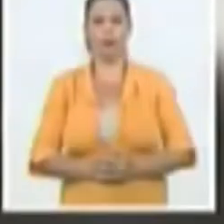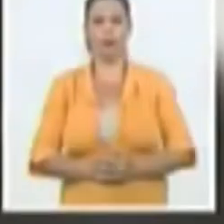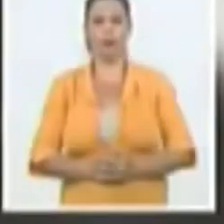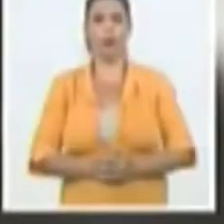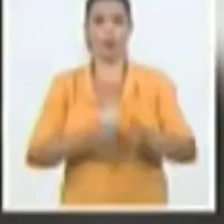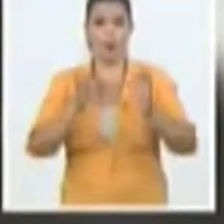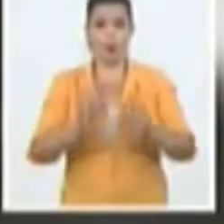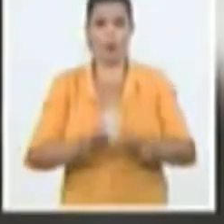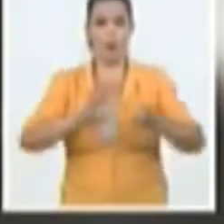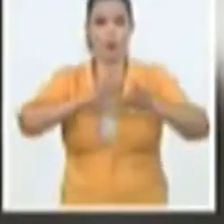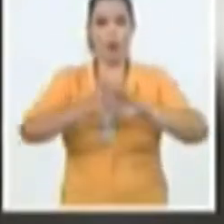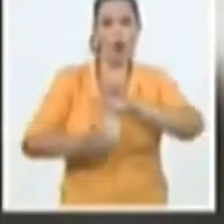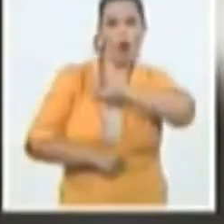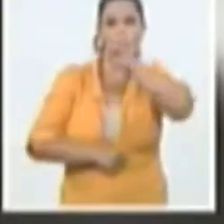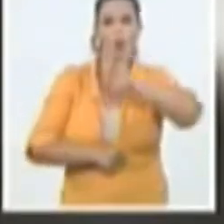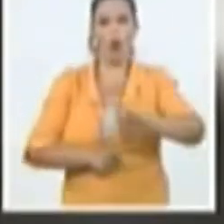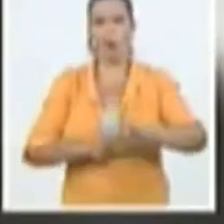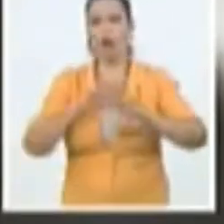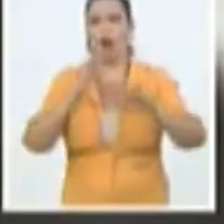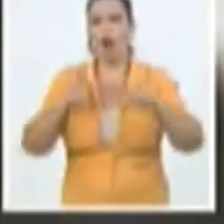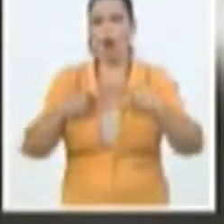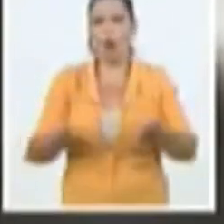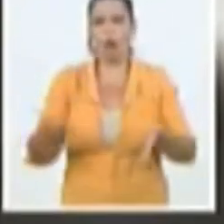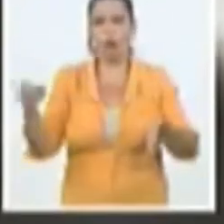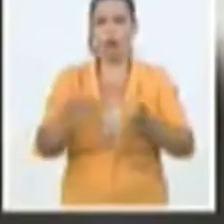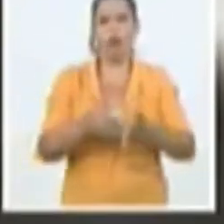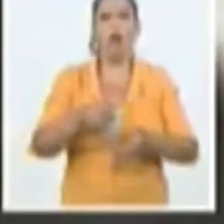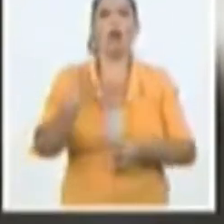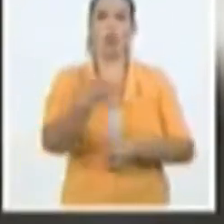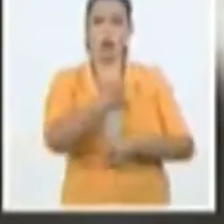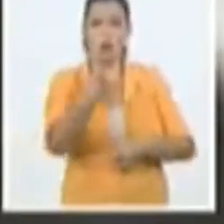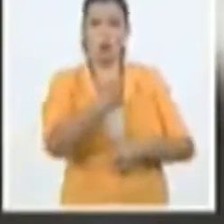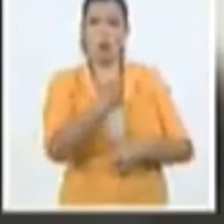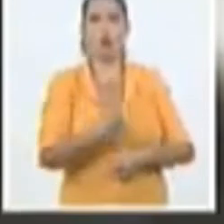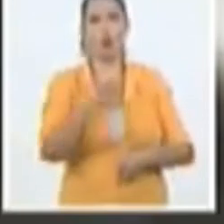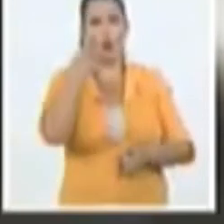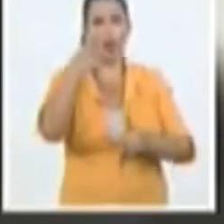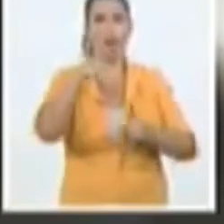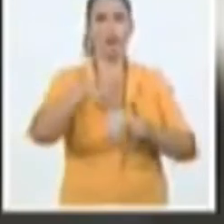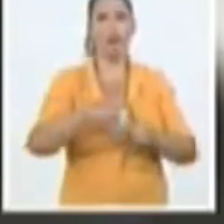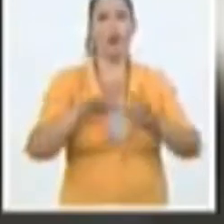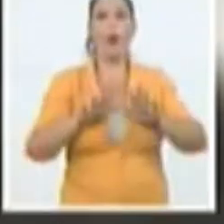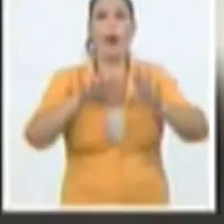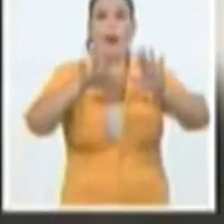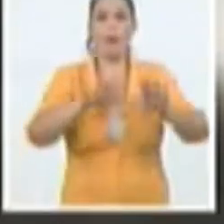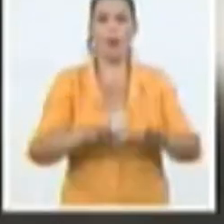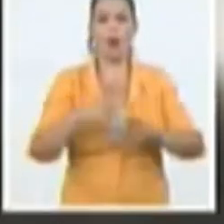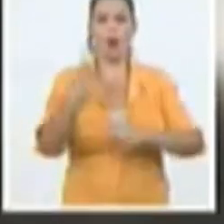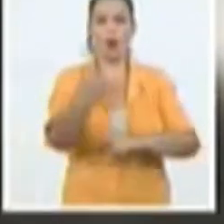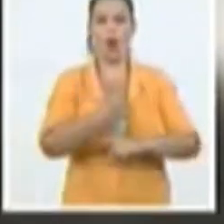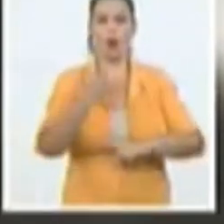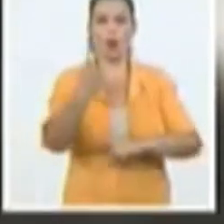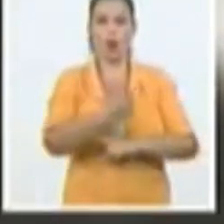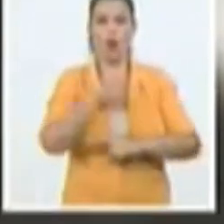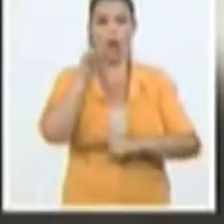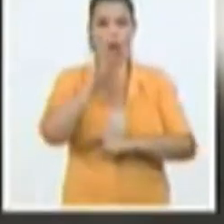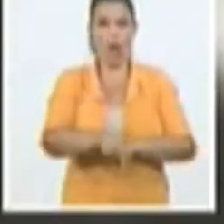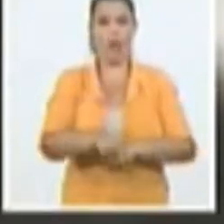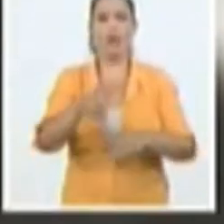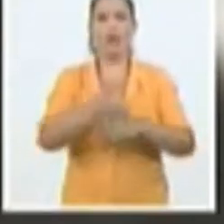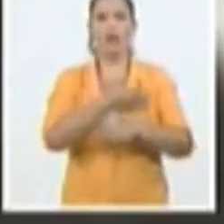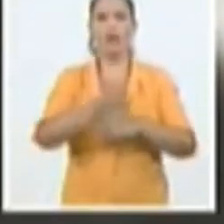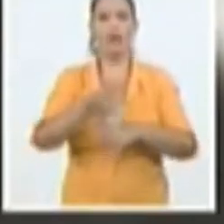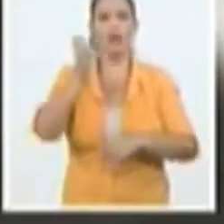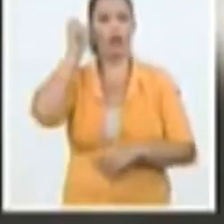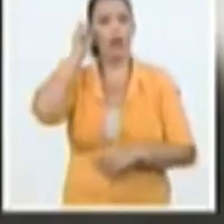en Cuba dentro del gran paraguas del paro nacional. Estamos apoyando las diferentes iniciativas que están proveniendo desde Cuba. Vamos a empezar